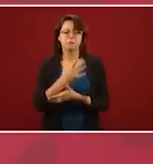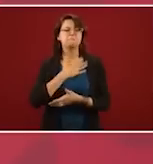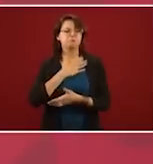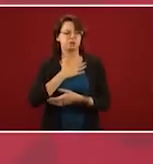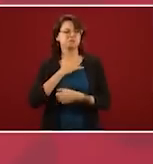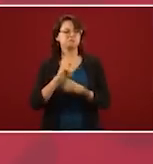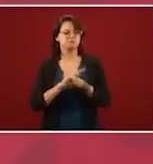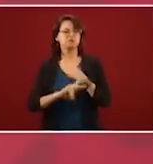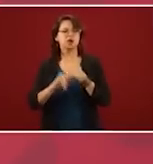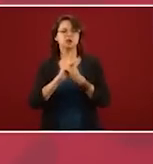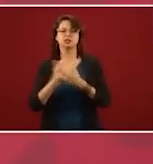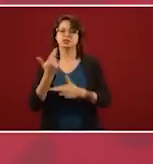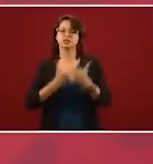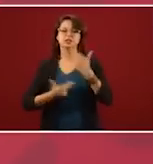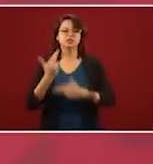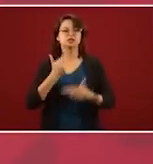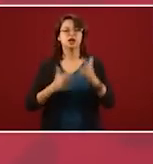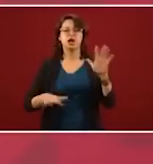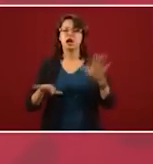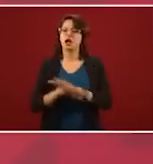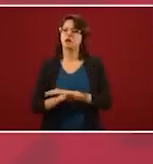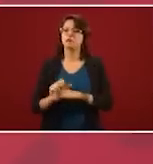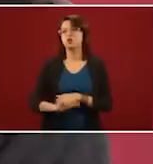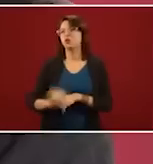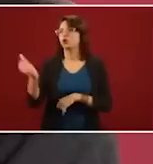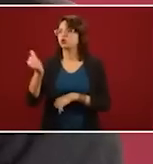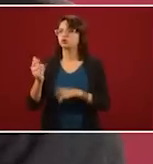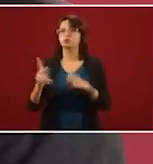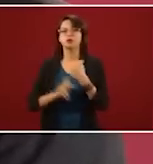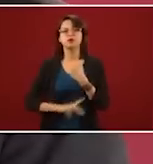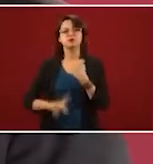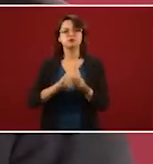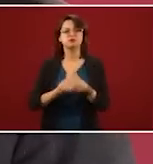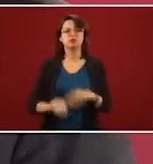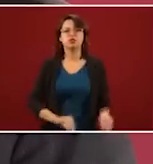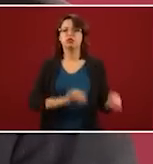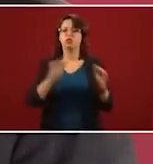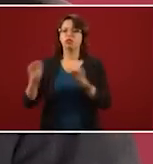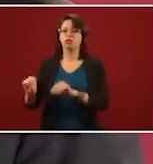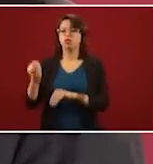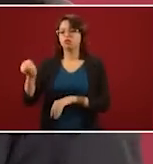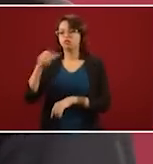allá sí el niño o la niña va a tener